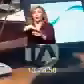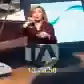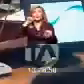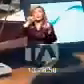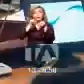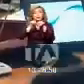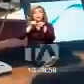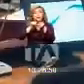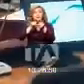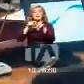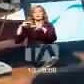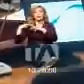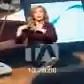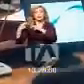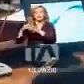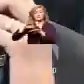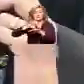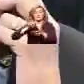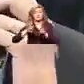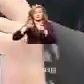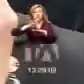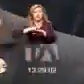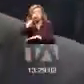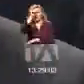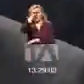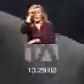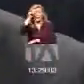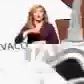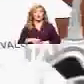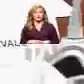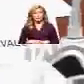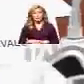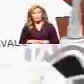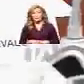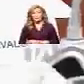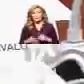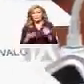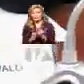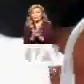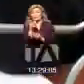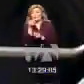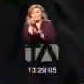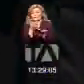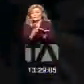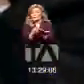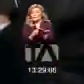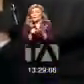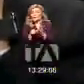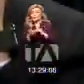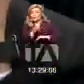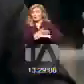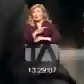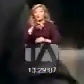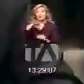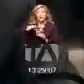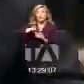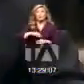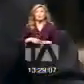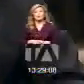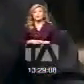y ahora está en manos del pleno, que estará convocado para el domingo. ¿Pero qué tiene este nuevo informe que llegó minutos antes de la